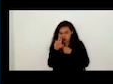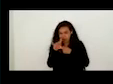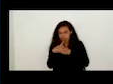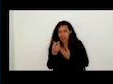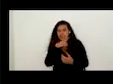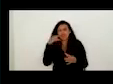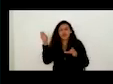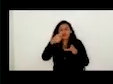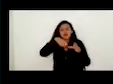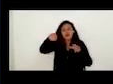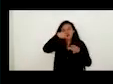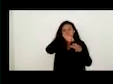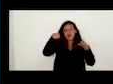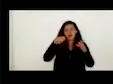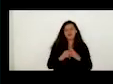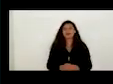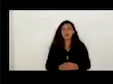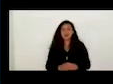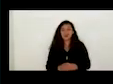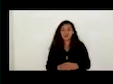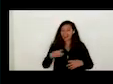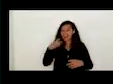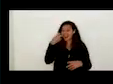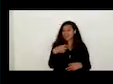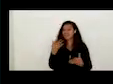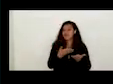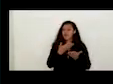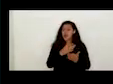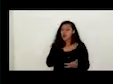salsa, ¿no? Encima, y es una muy buena opción.